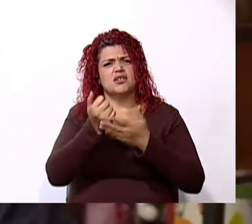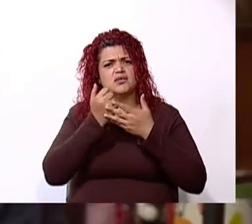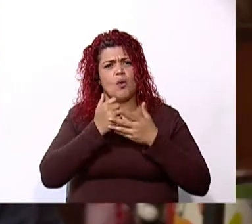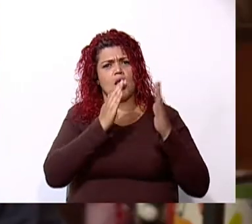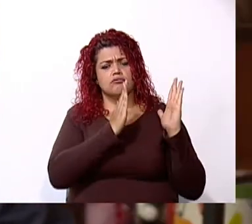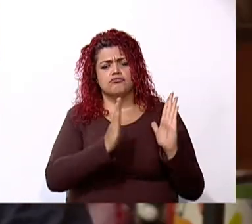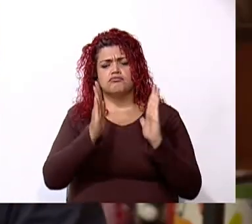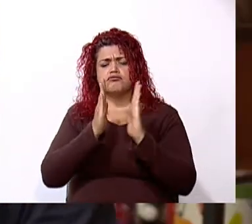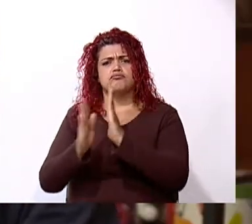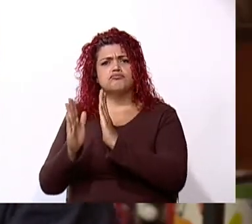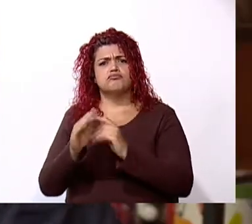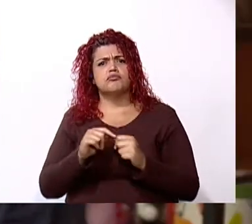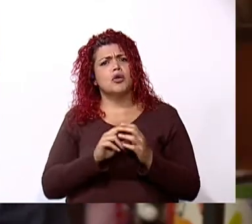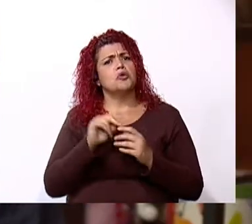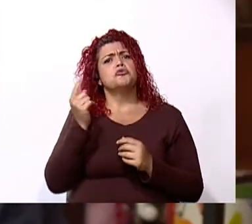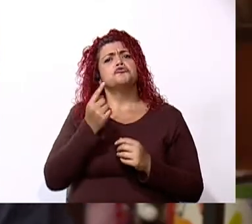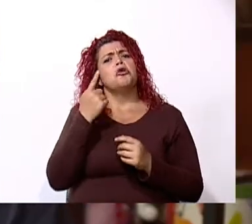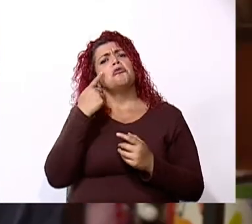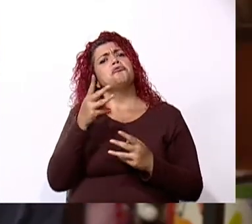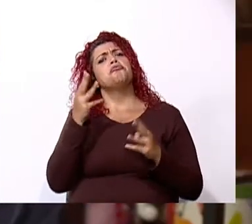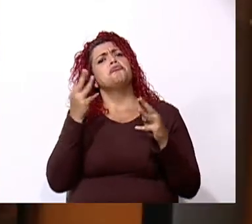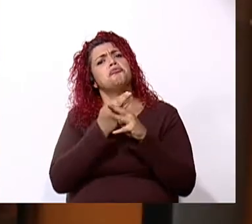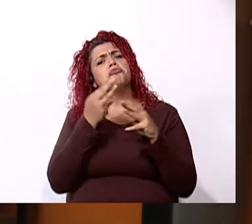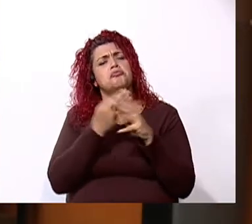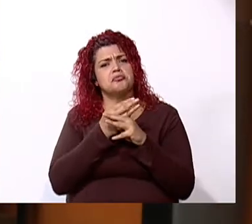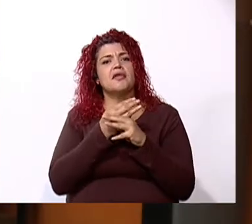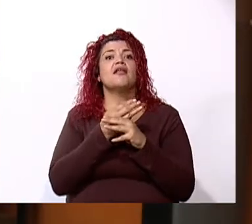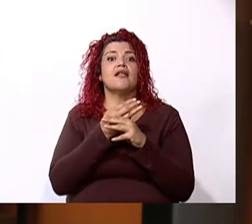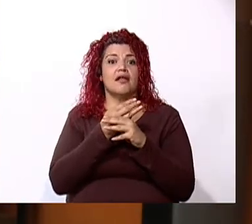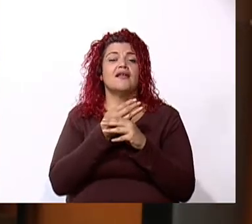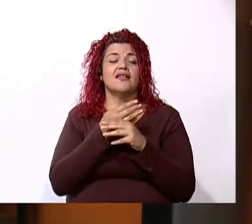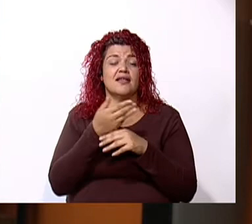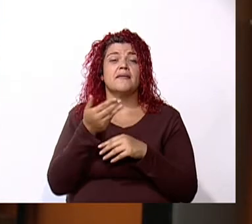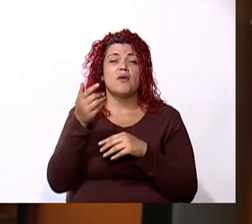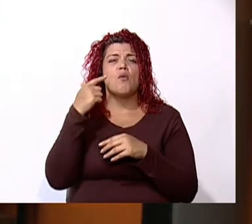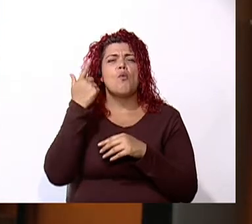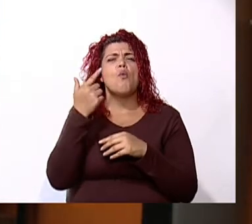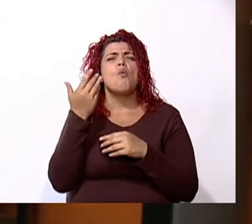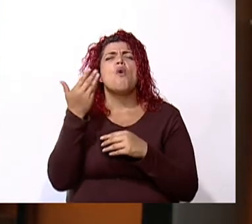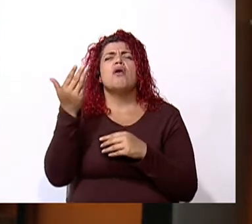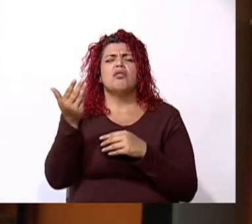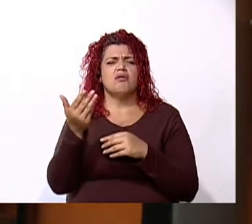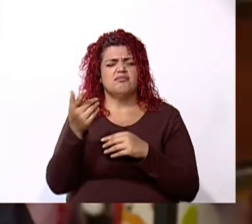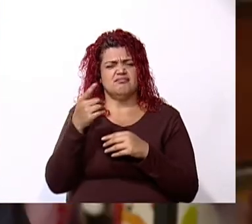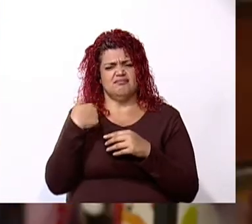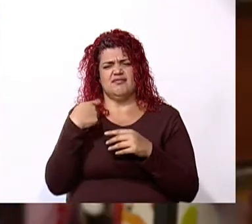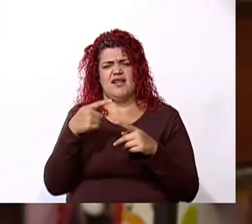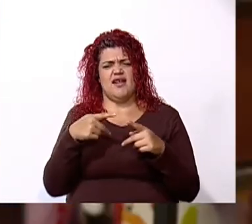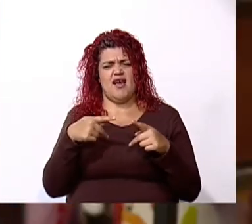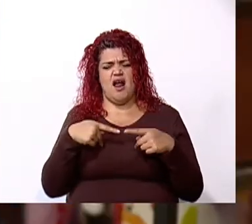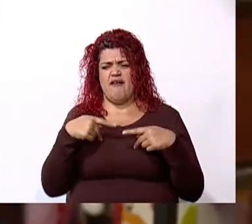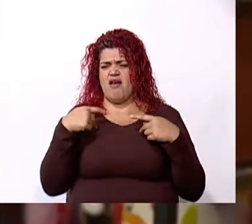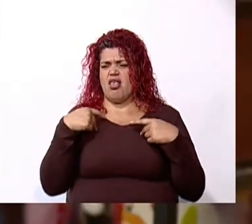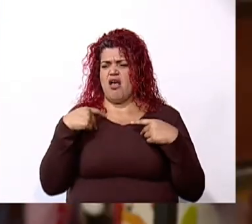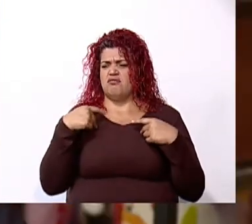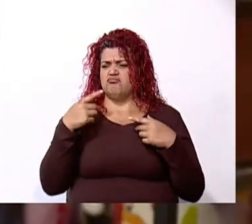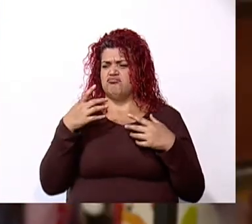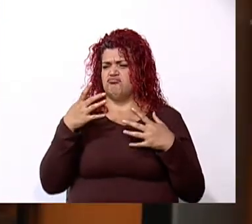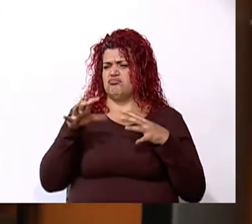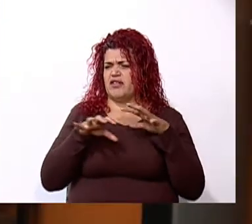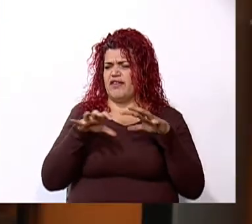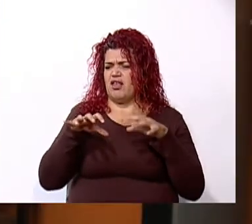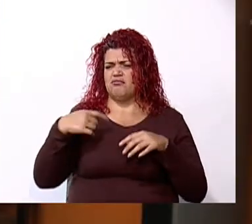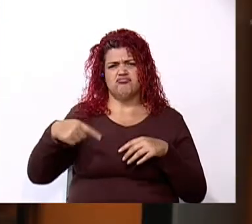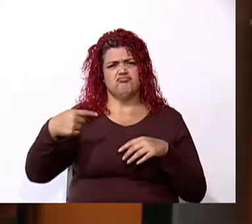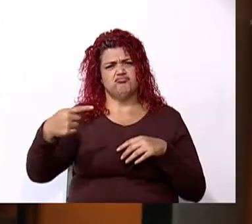ordenarnos. No solo cuando vemos matemáticas, sino también cuando tenemos distintas actividades en la vida cotidiana. Por ejemplo, yo soy mayor que mi